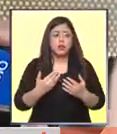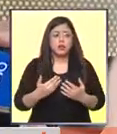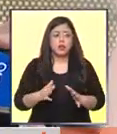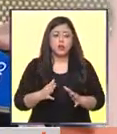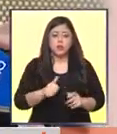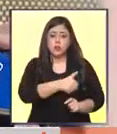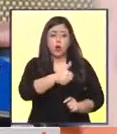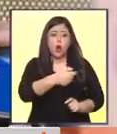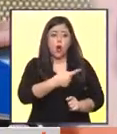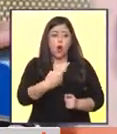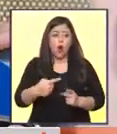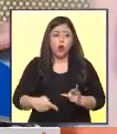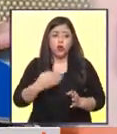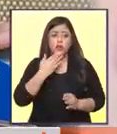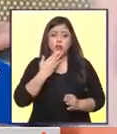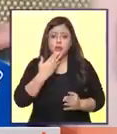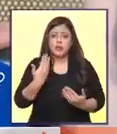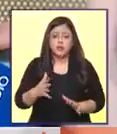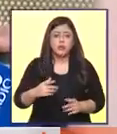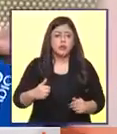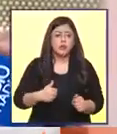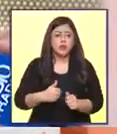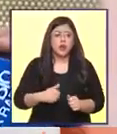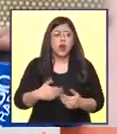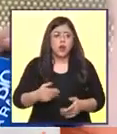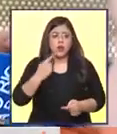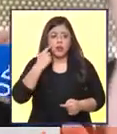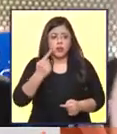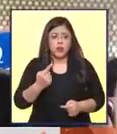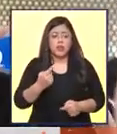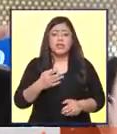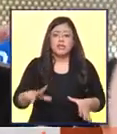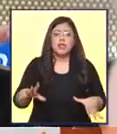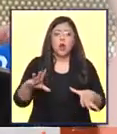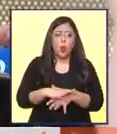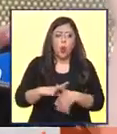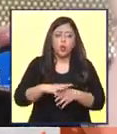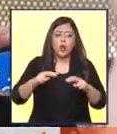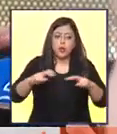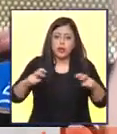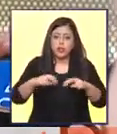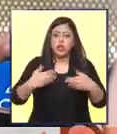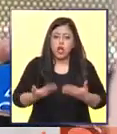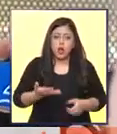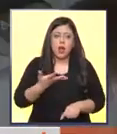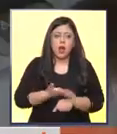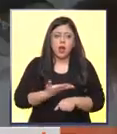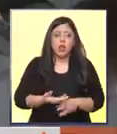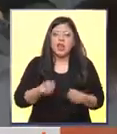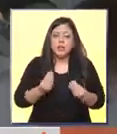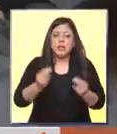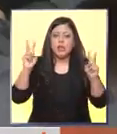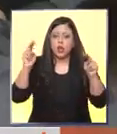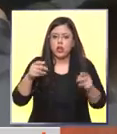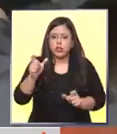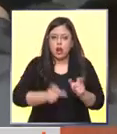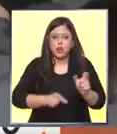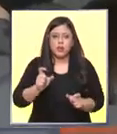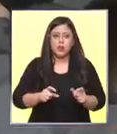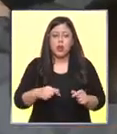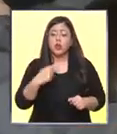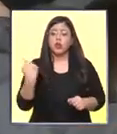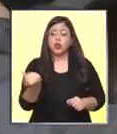estaban prestando declaración a carabineros. Ahora veremos, en conjunto con la investigación que está llevando a cabo, qué pasa con esos casos. Queremos hacer un llamado